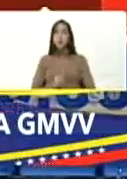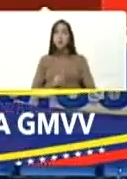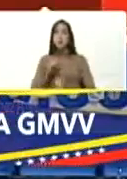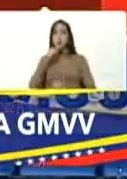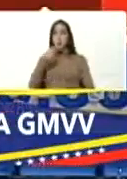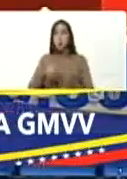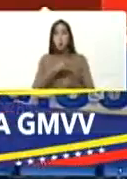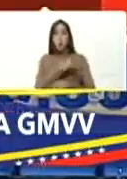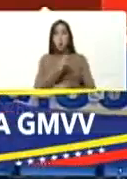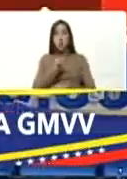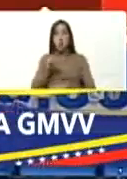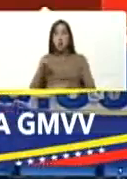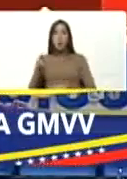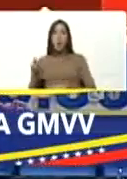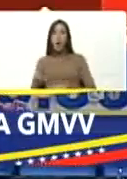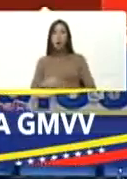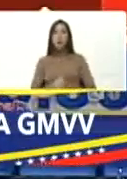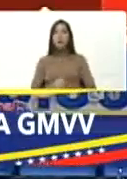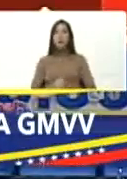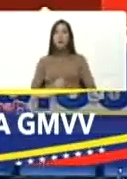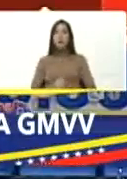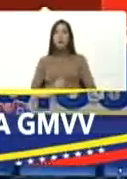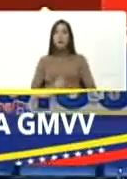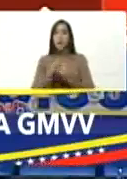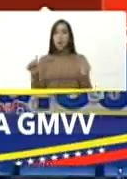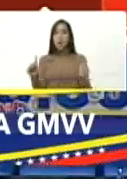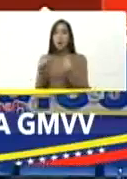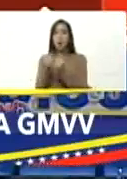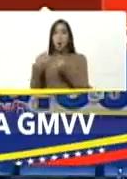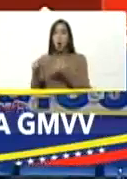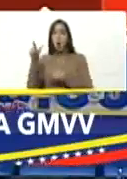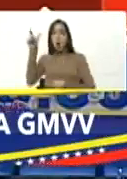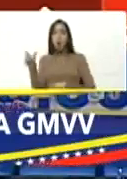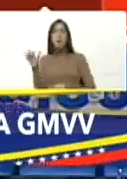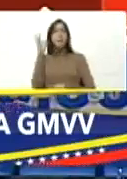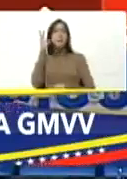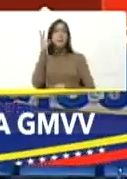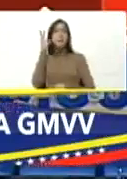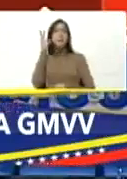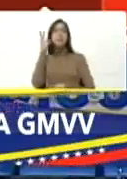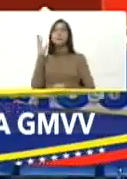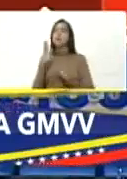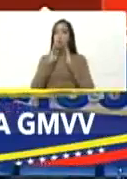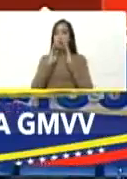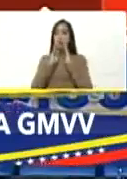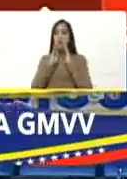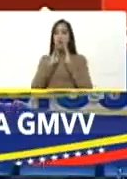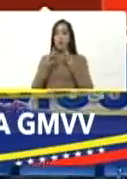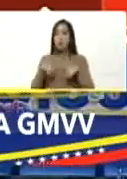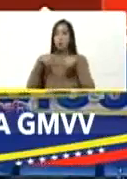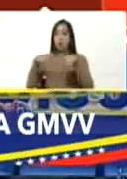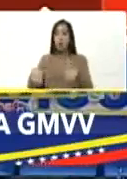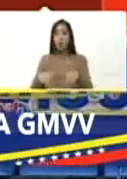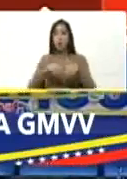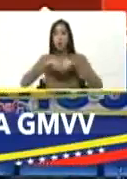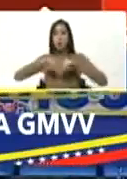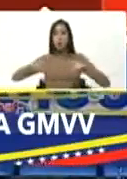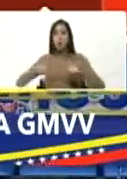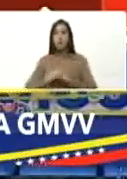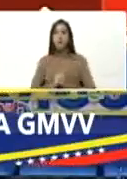Rosaura Reyes. Está con Brígida, otra mujer beneficiaria del títulos de tierra, y